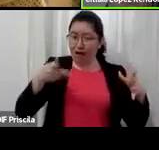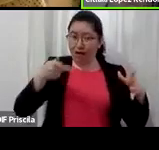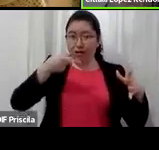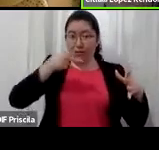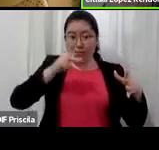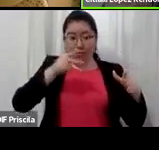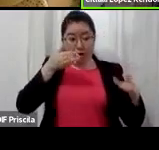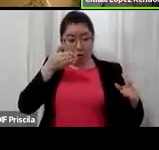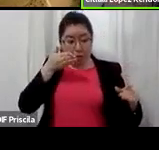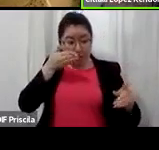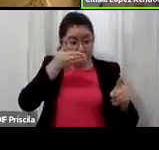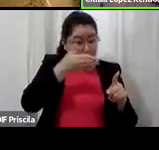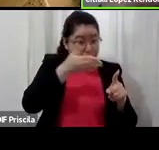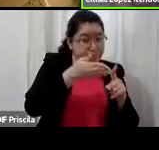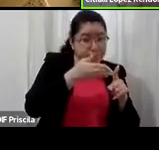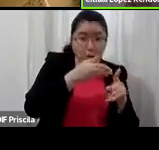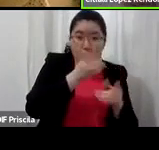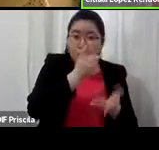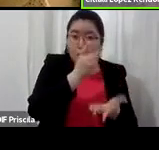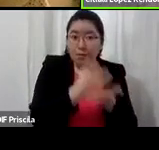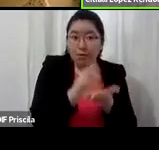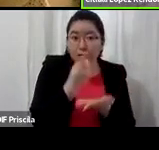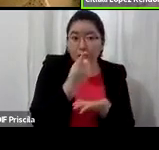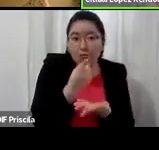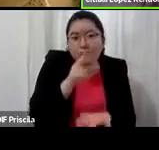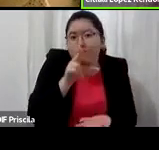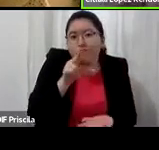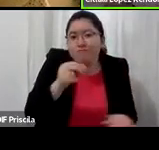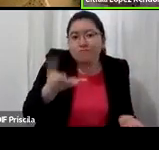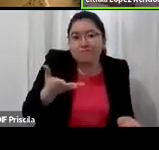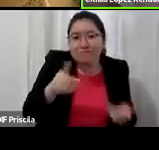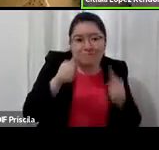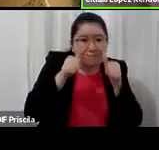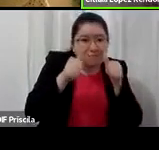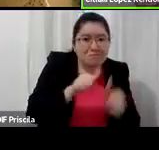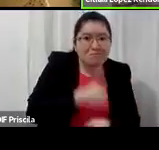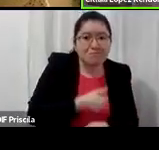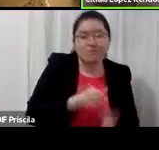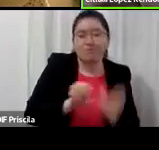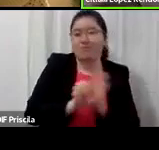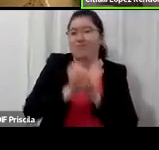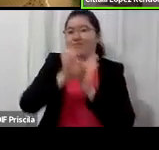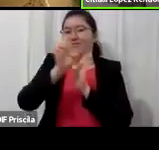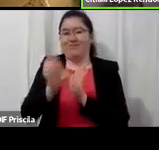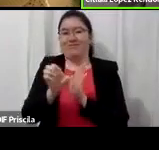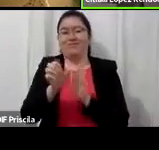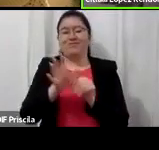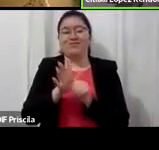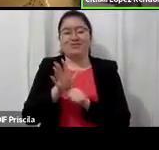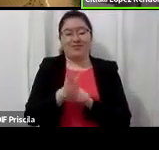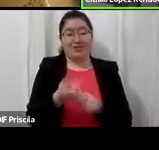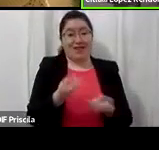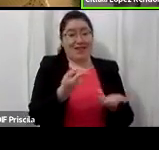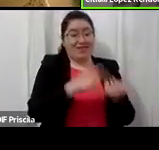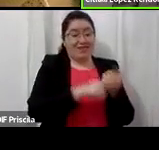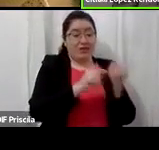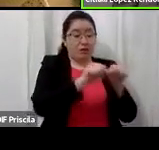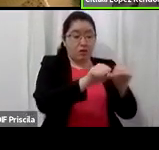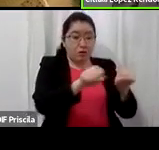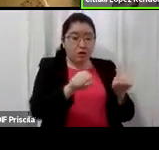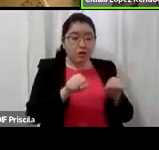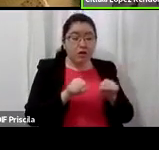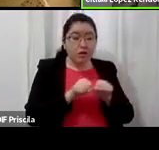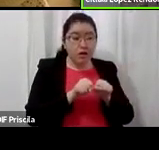nos contaba ahorita Malú claro, un chico que se mueve de cierta forma en el contexto áulico y sale y